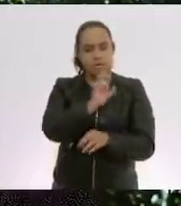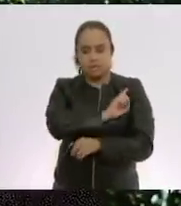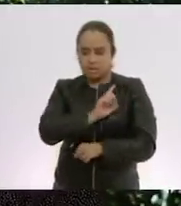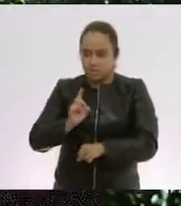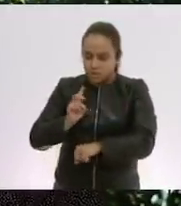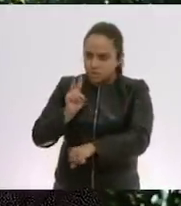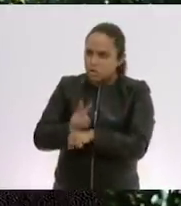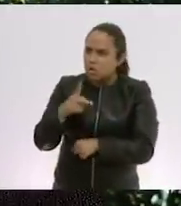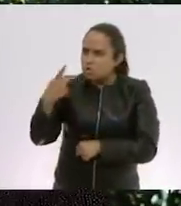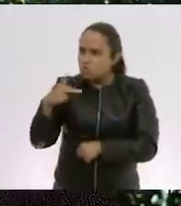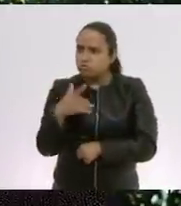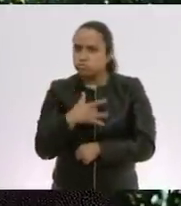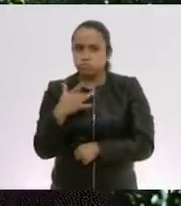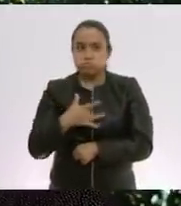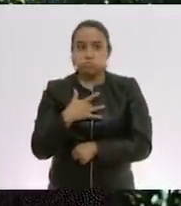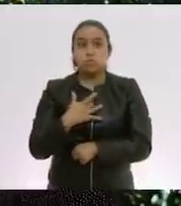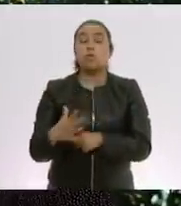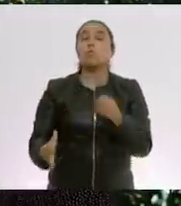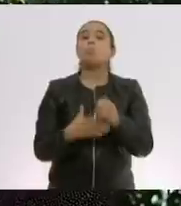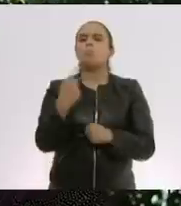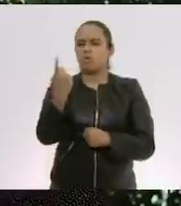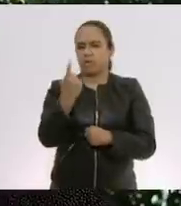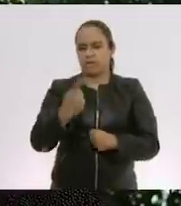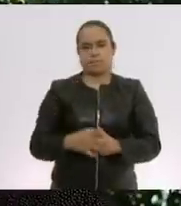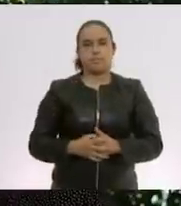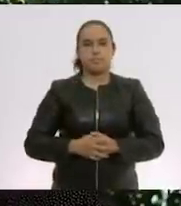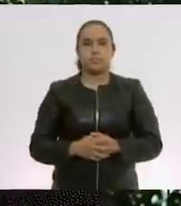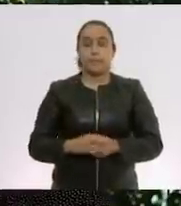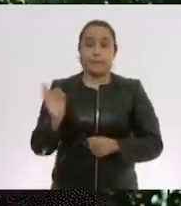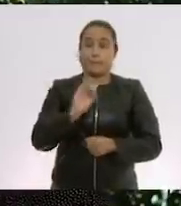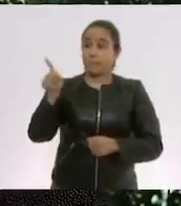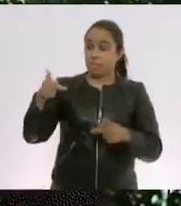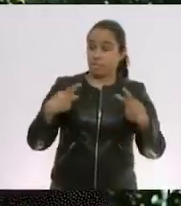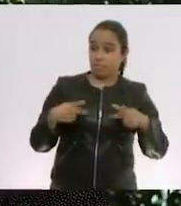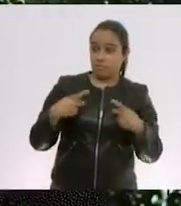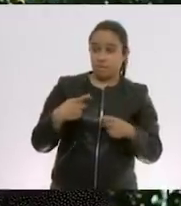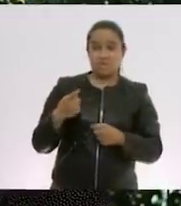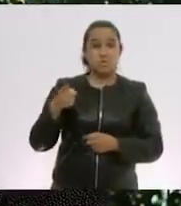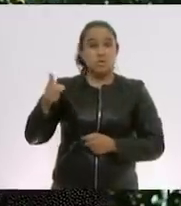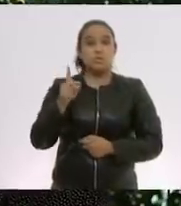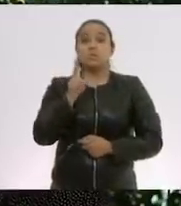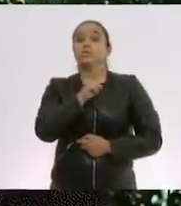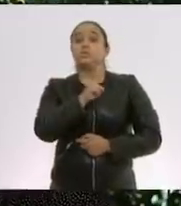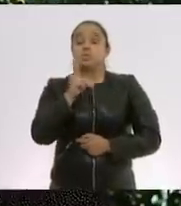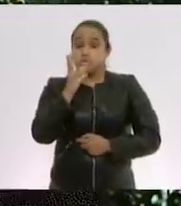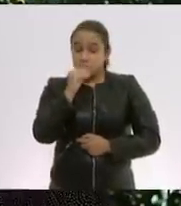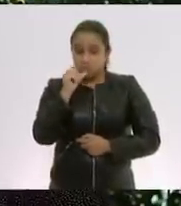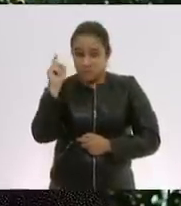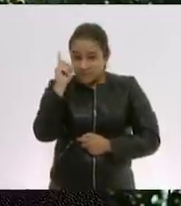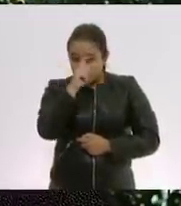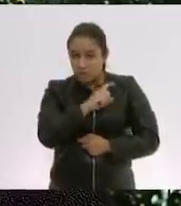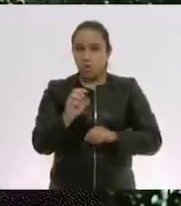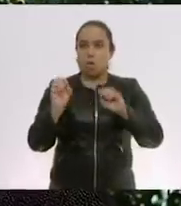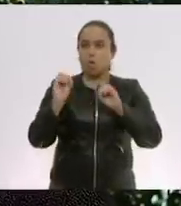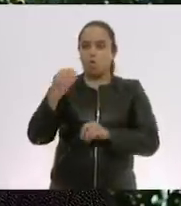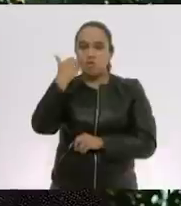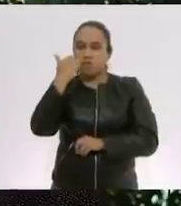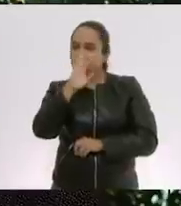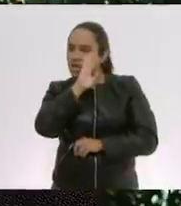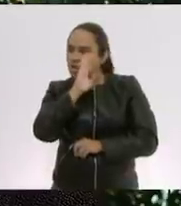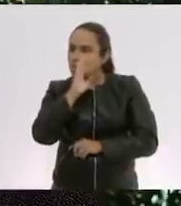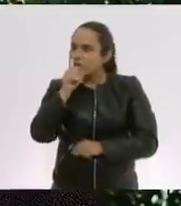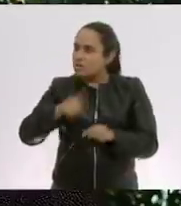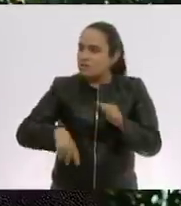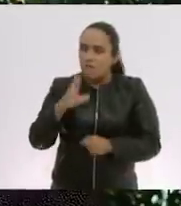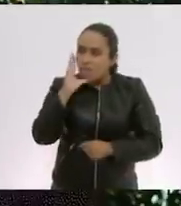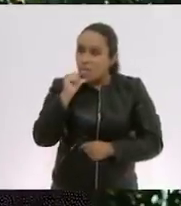de cerca los síntomas, porque si el paciente tiene dificultad para respirar o una fiebre que no se